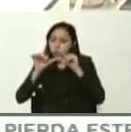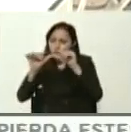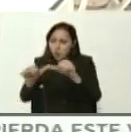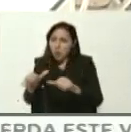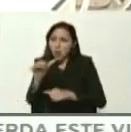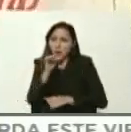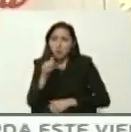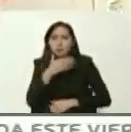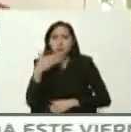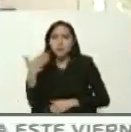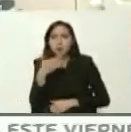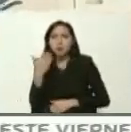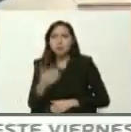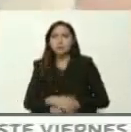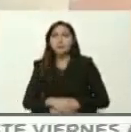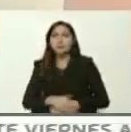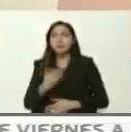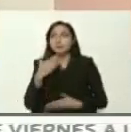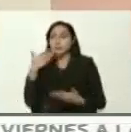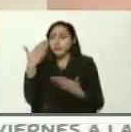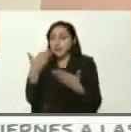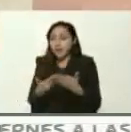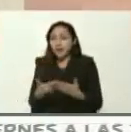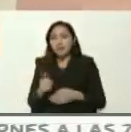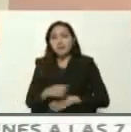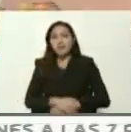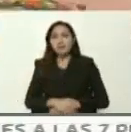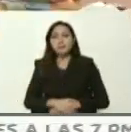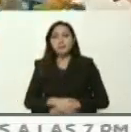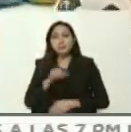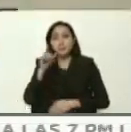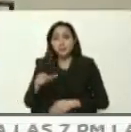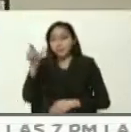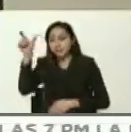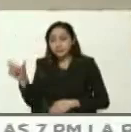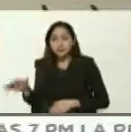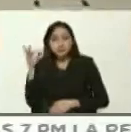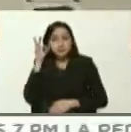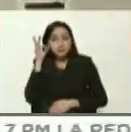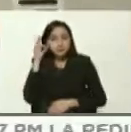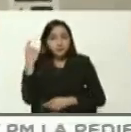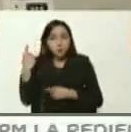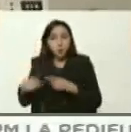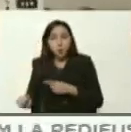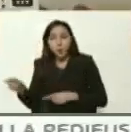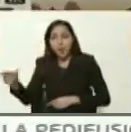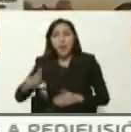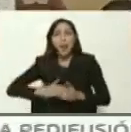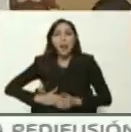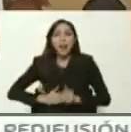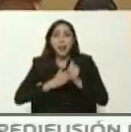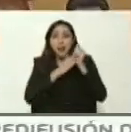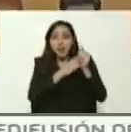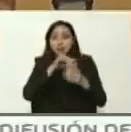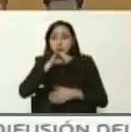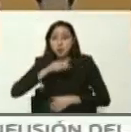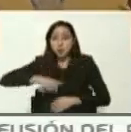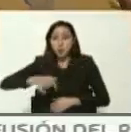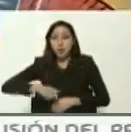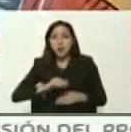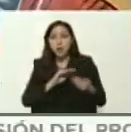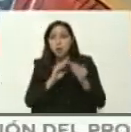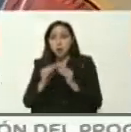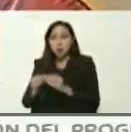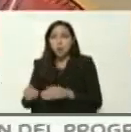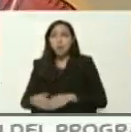aguas, presidente. Gracias, ministra. Presidente, yo quisiera que escuchara a Rufina. Rufina es una líder histórica de esta comunidad, no solamente de